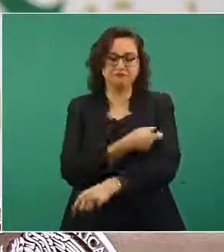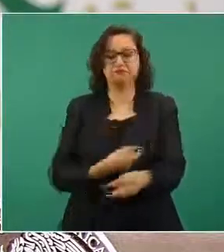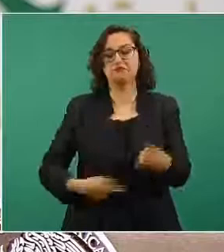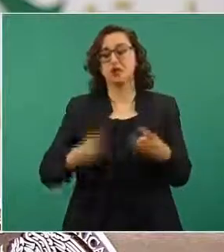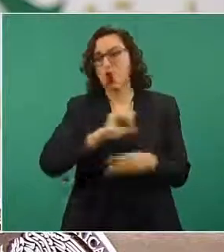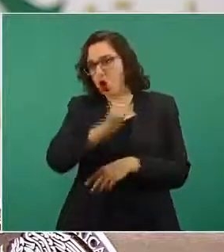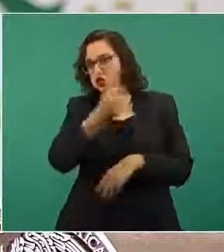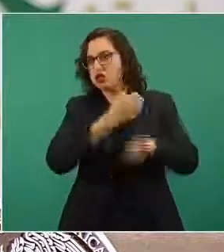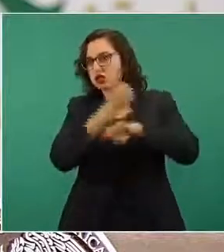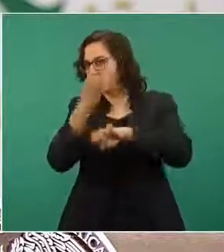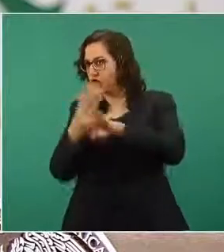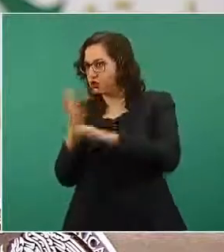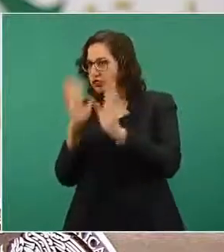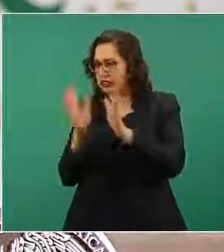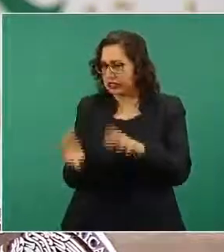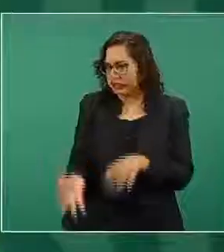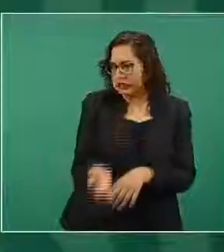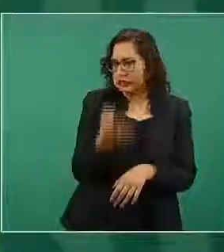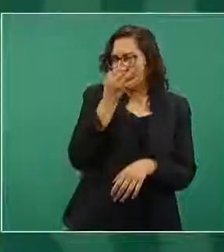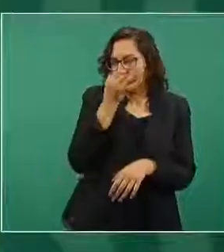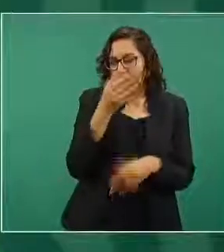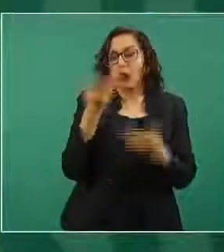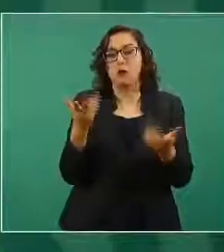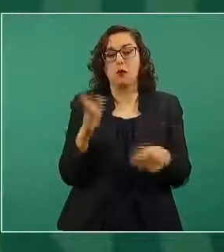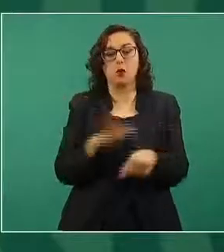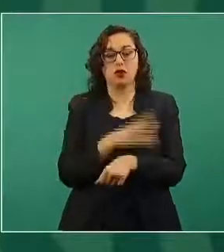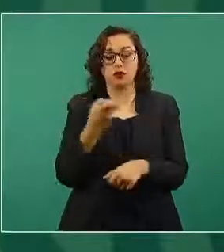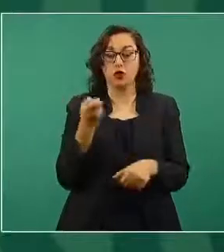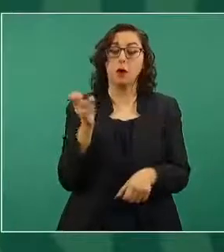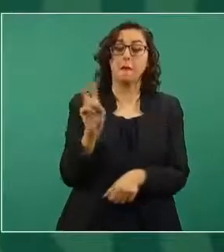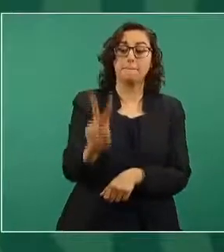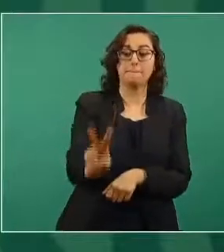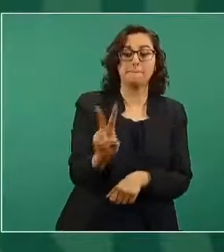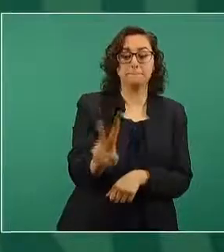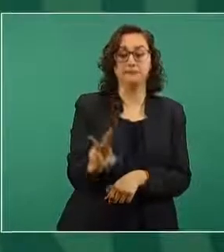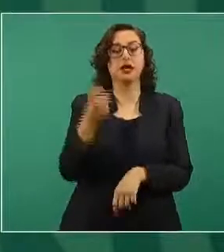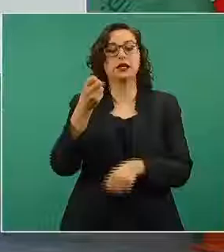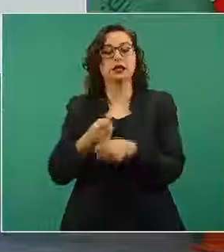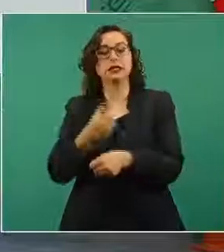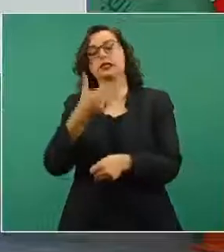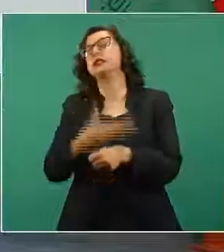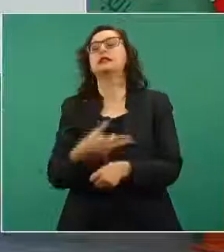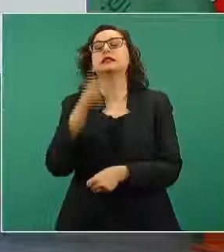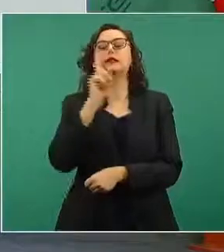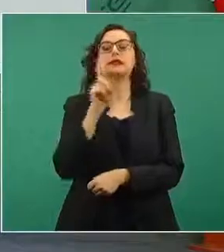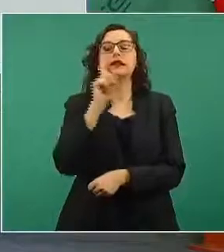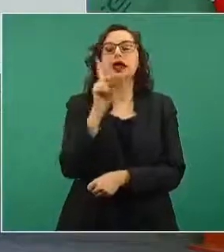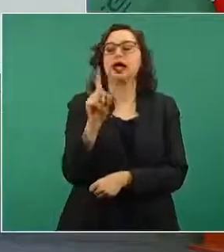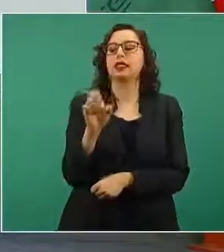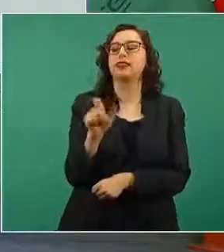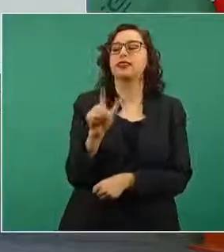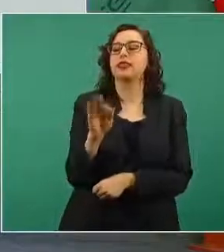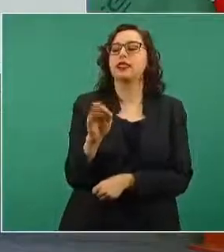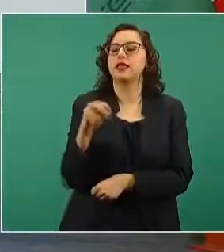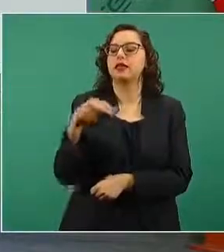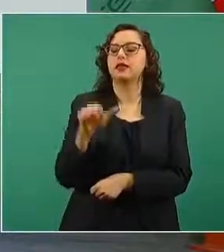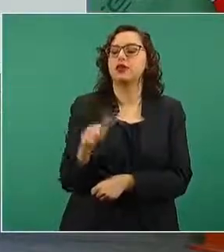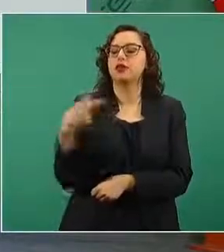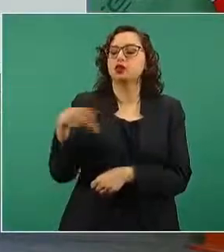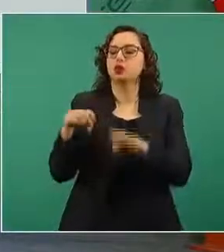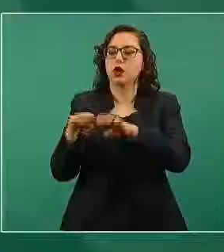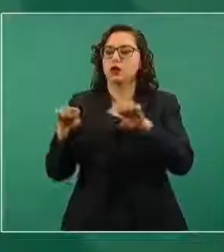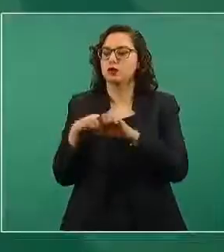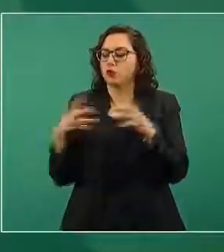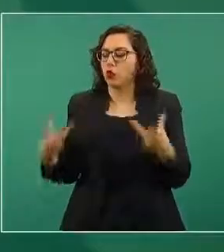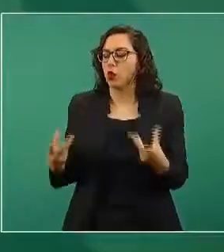de trabajo con la secretaria Delfina Gómez de Educación Pública y su equipo de trabajo, justamente avanzando en este